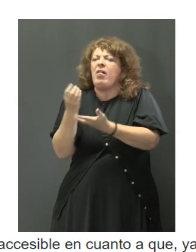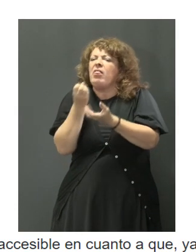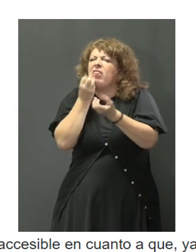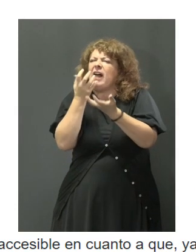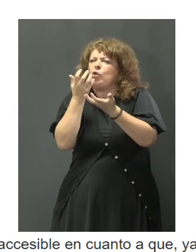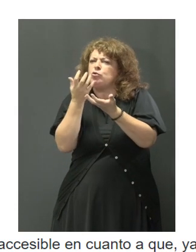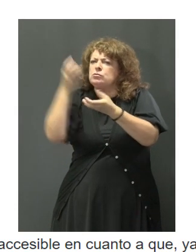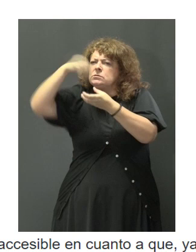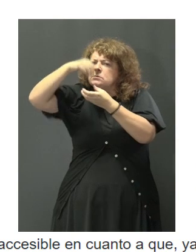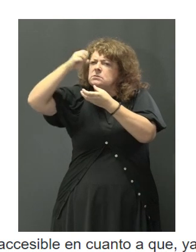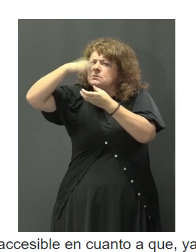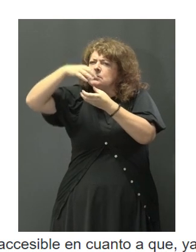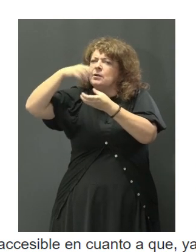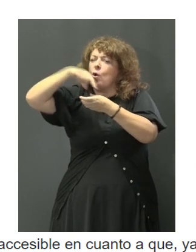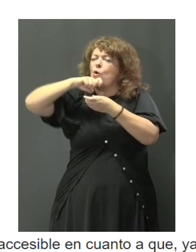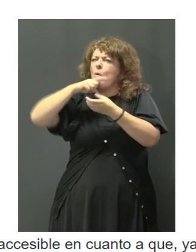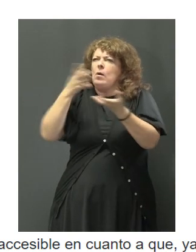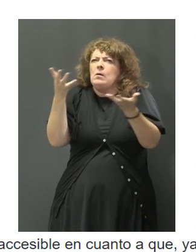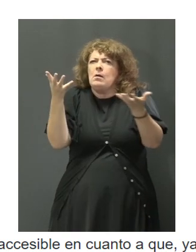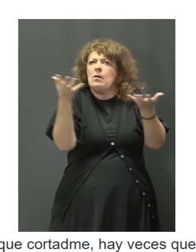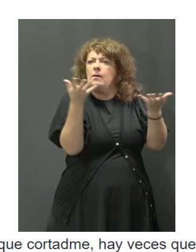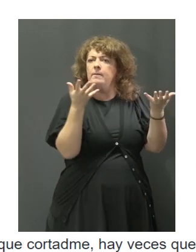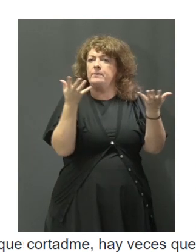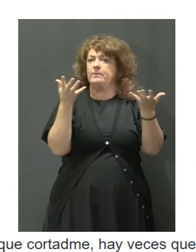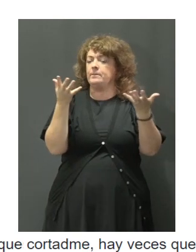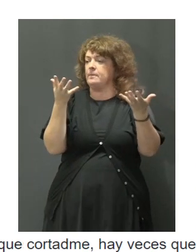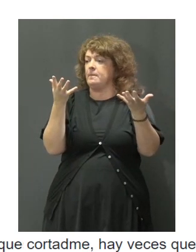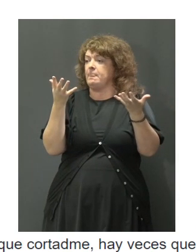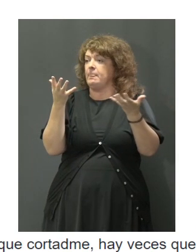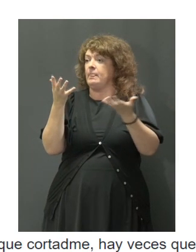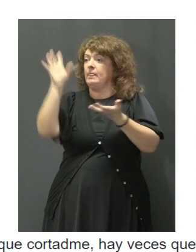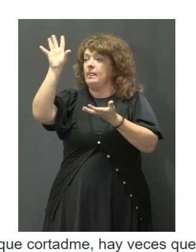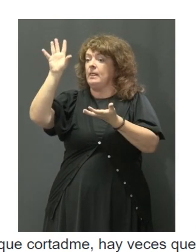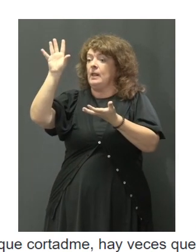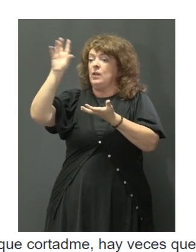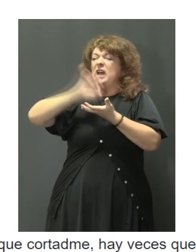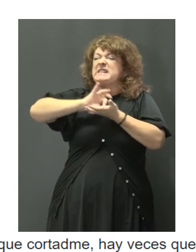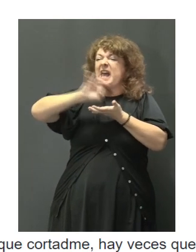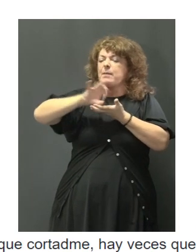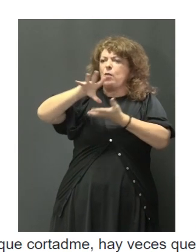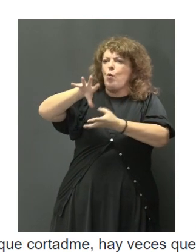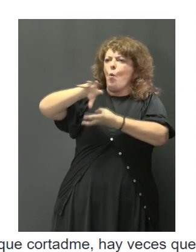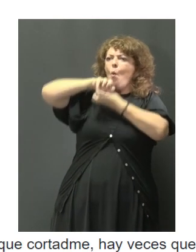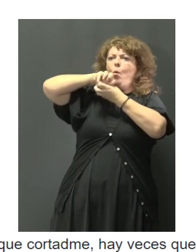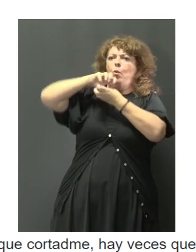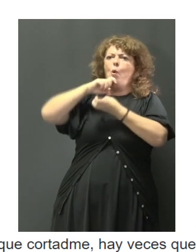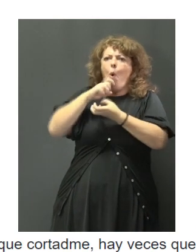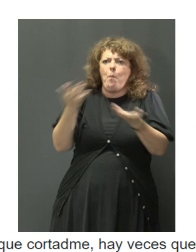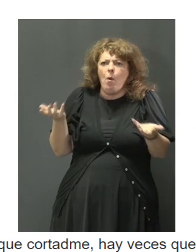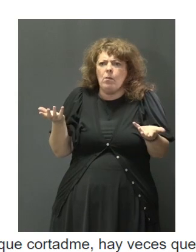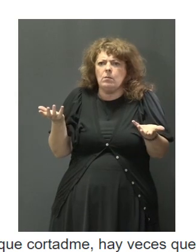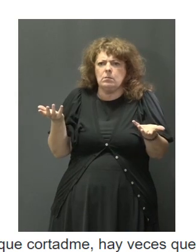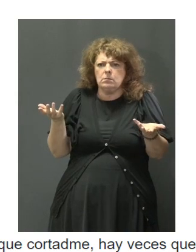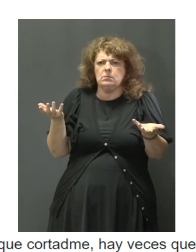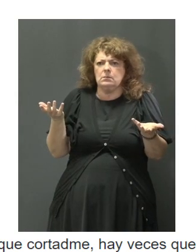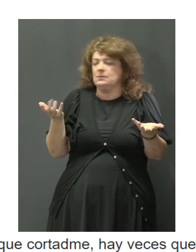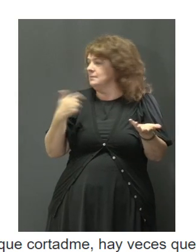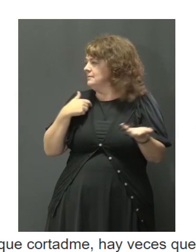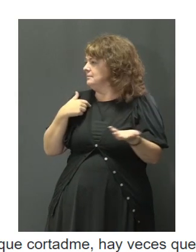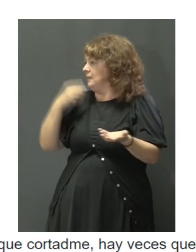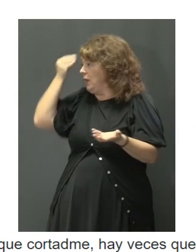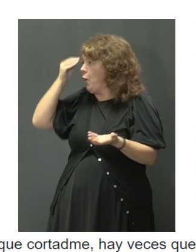cómo esos datos recogerlos y llevarlos al servidor. Entonces, bueno, pues desde luego